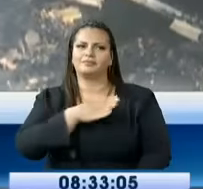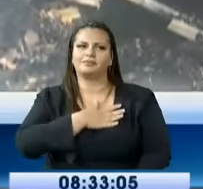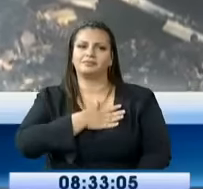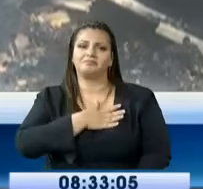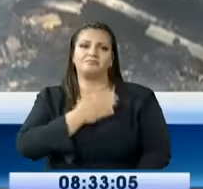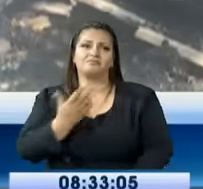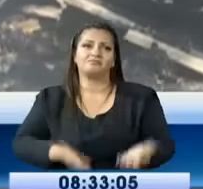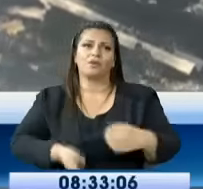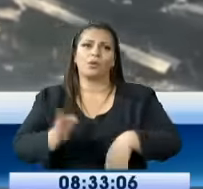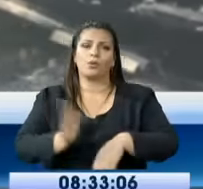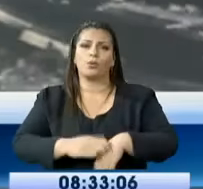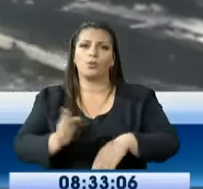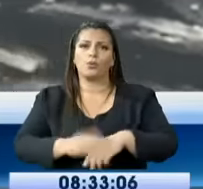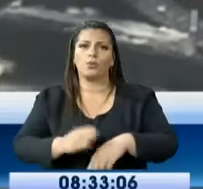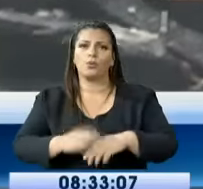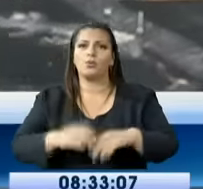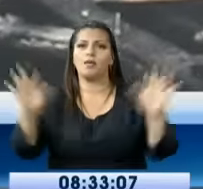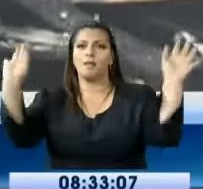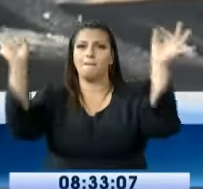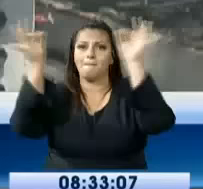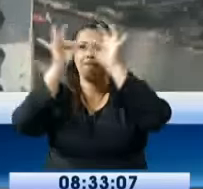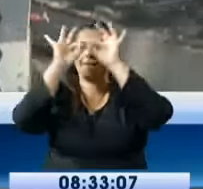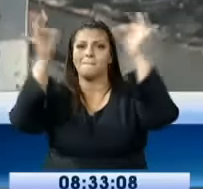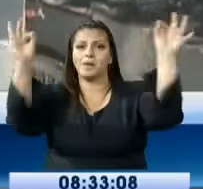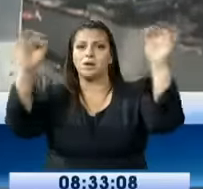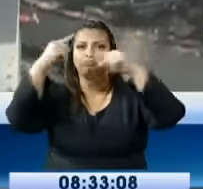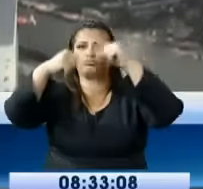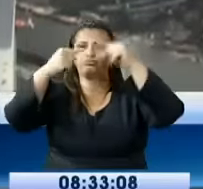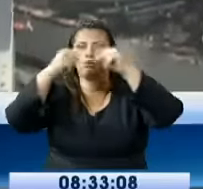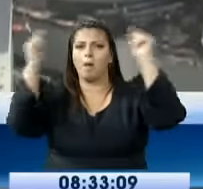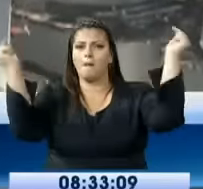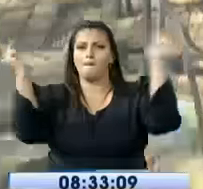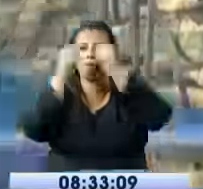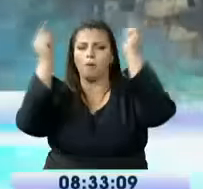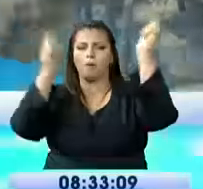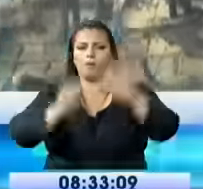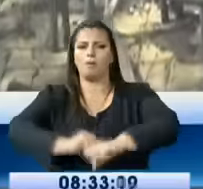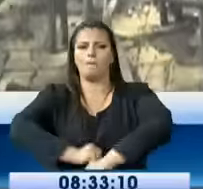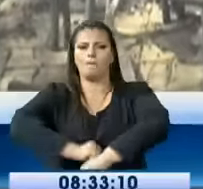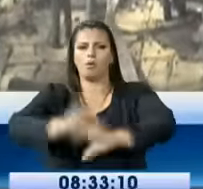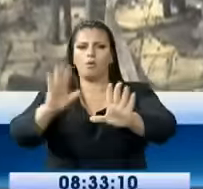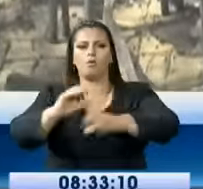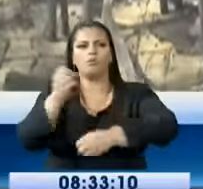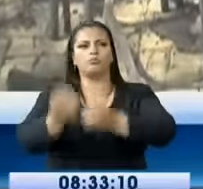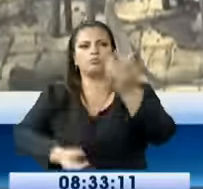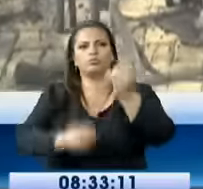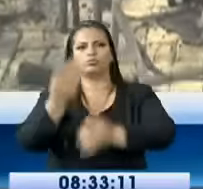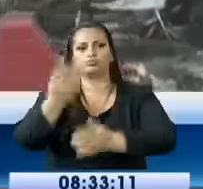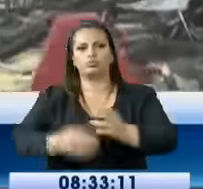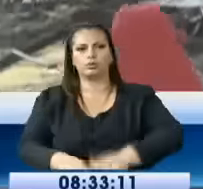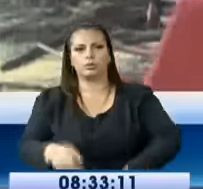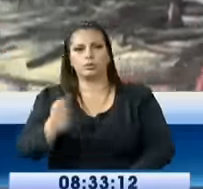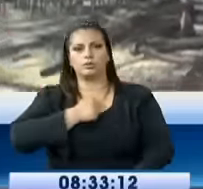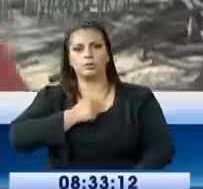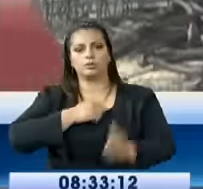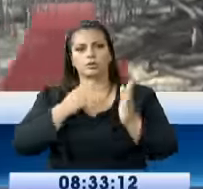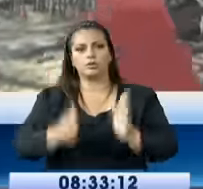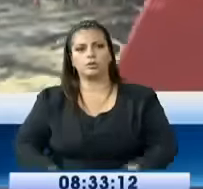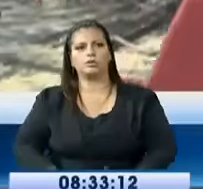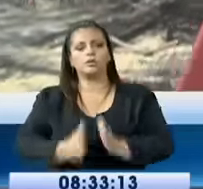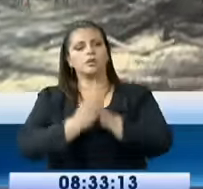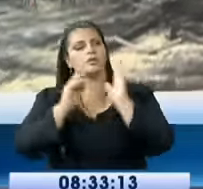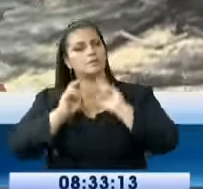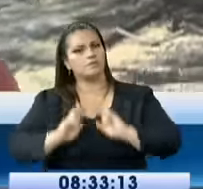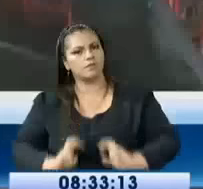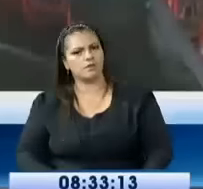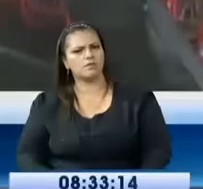cortocircuito habría provocado el incendio. Sin embargo, los propietarios de la casa esperan se inicien las investigaciones para determinar las